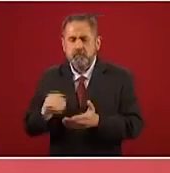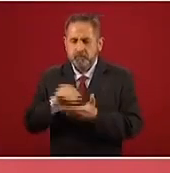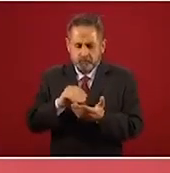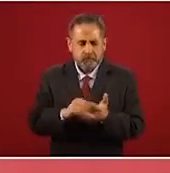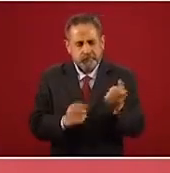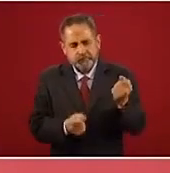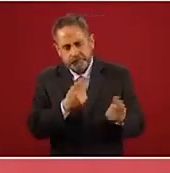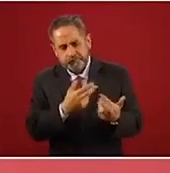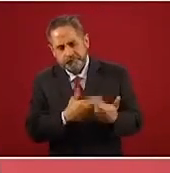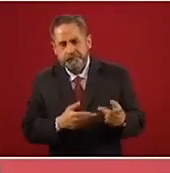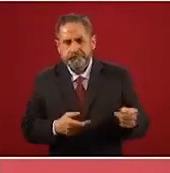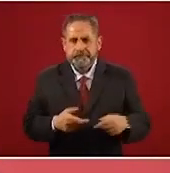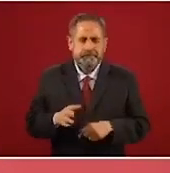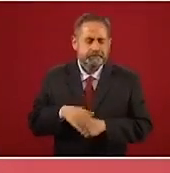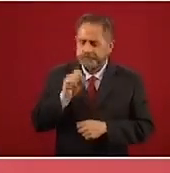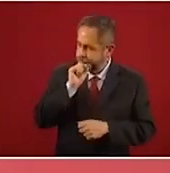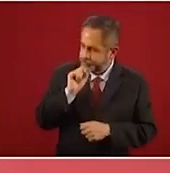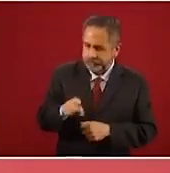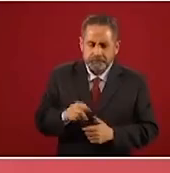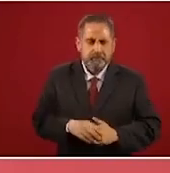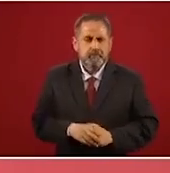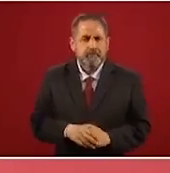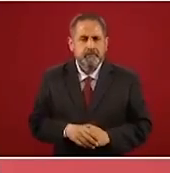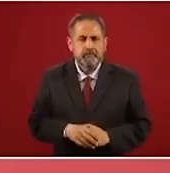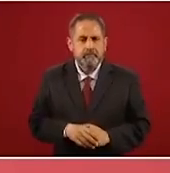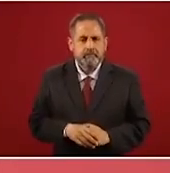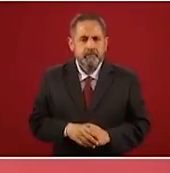queda. Por lo mismo,